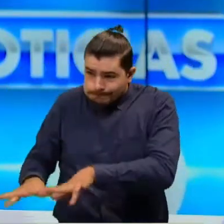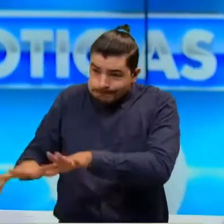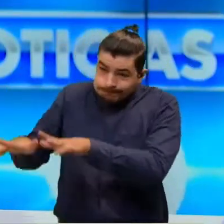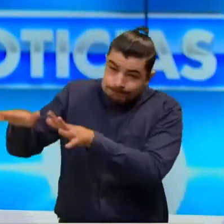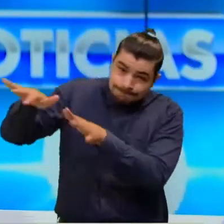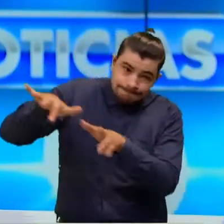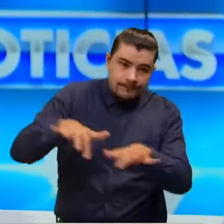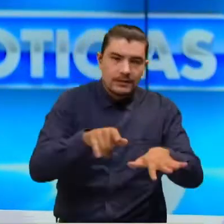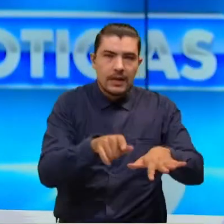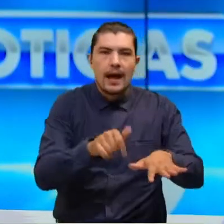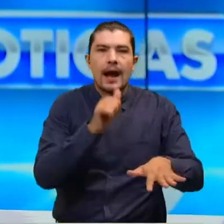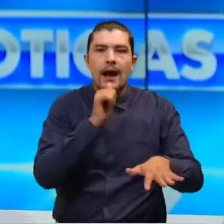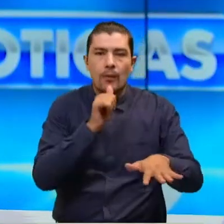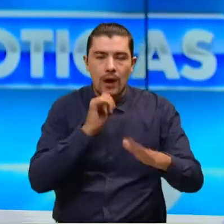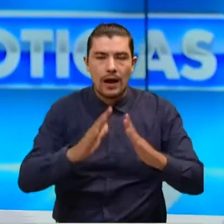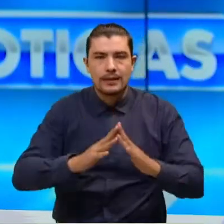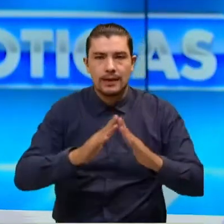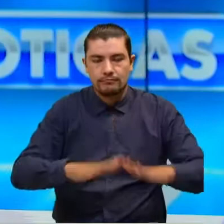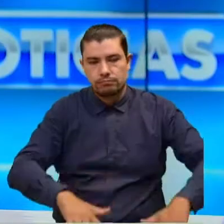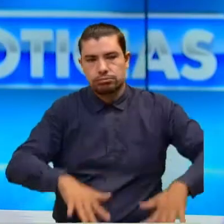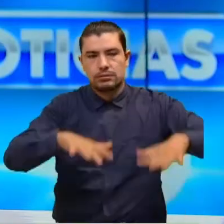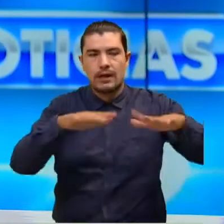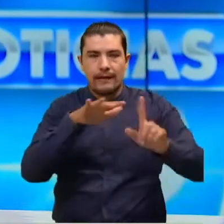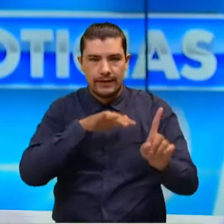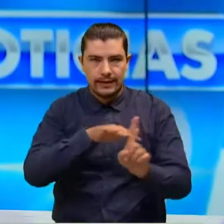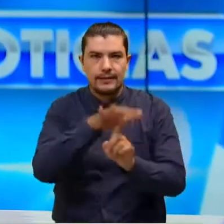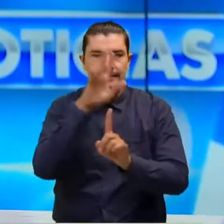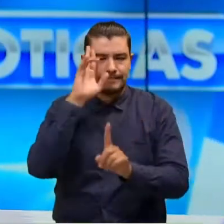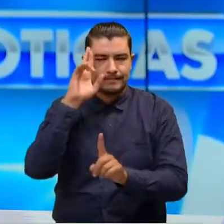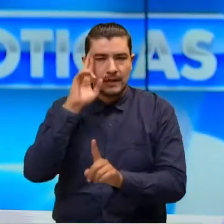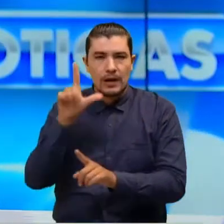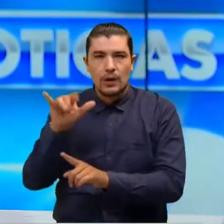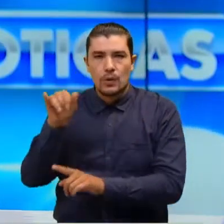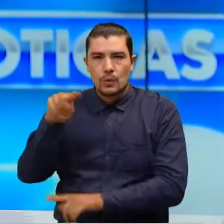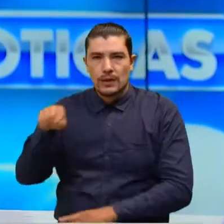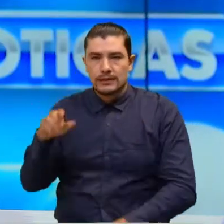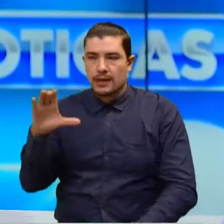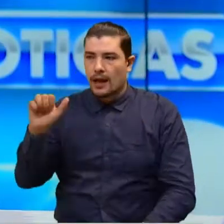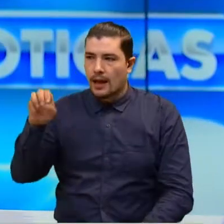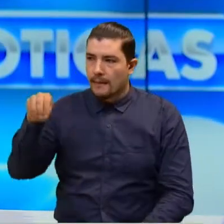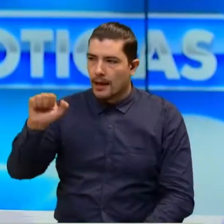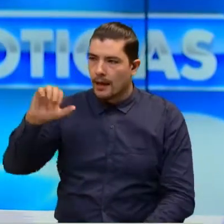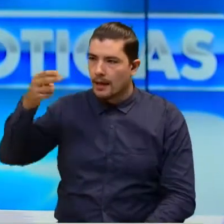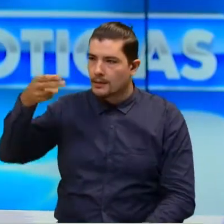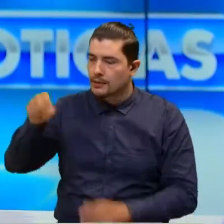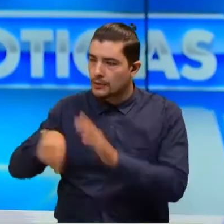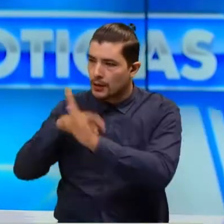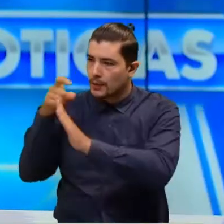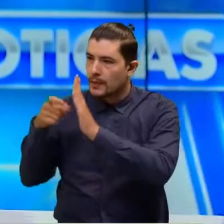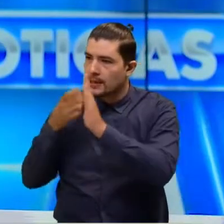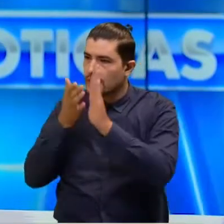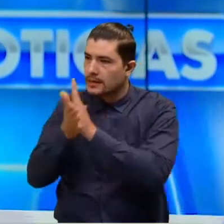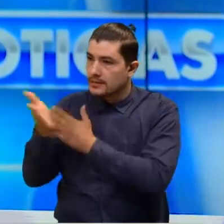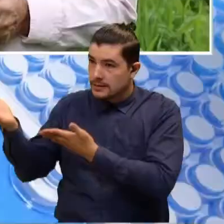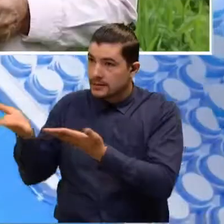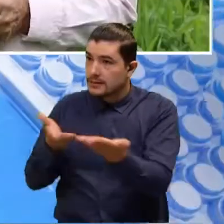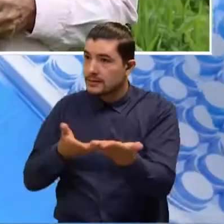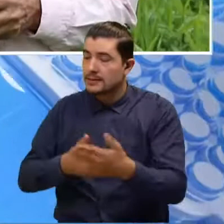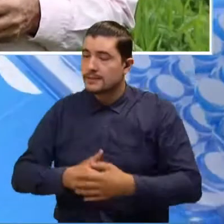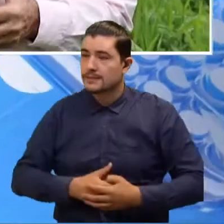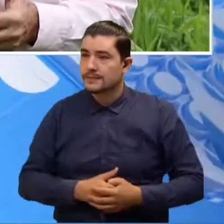varias viviendas justamente aquí en el lugar de la noticia se encuentra a los antonio camacho luis antonio buenas tardes la situación es ahora